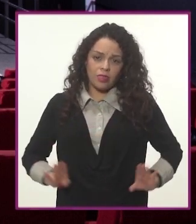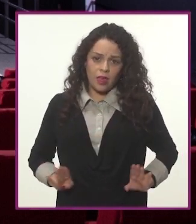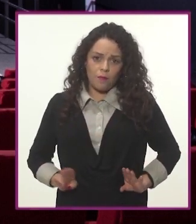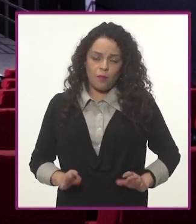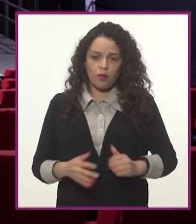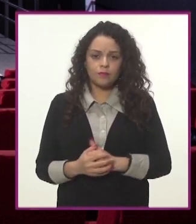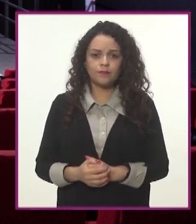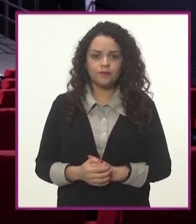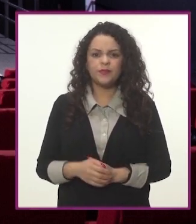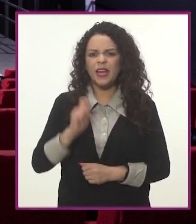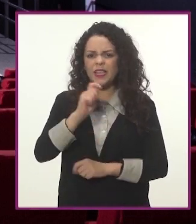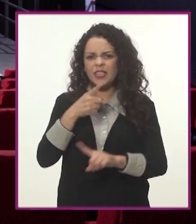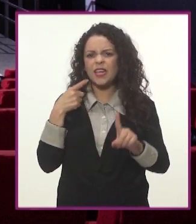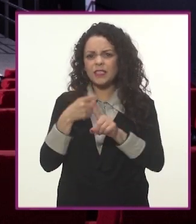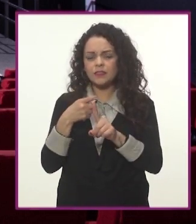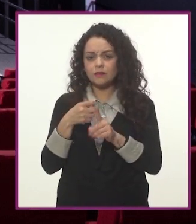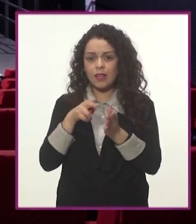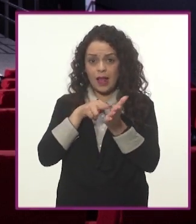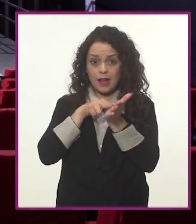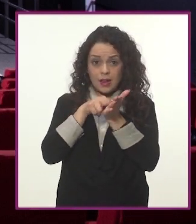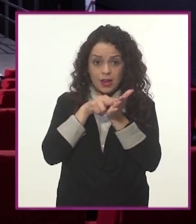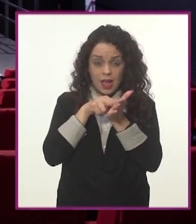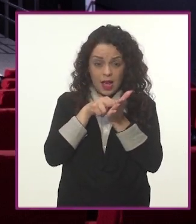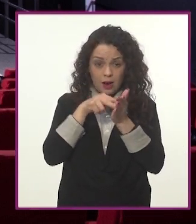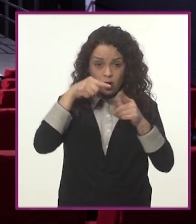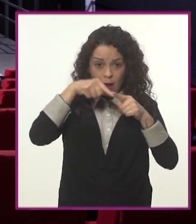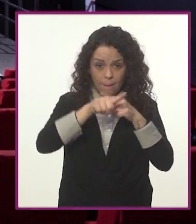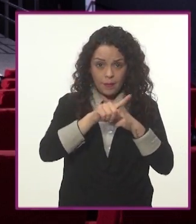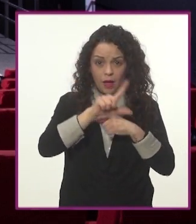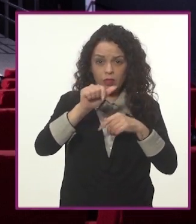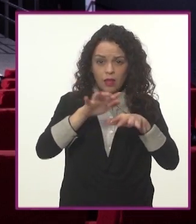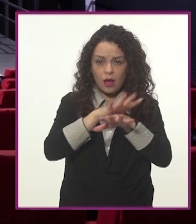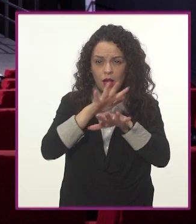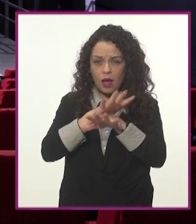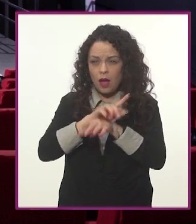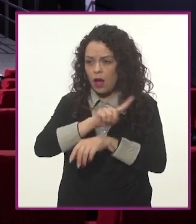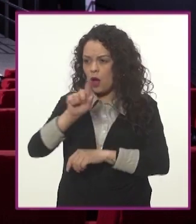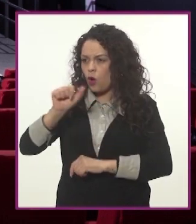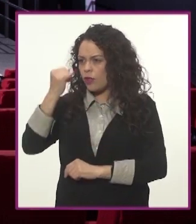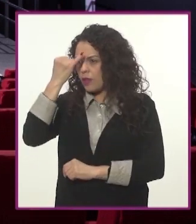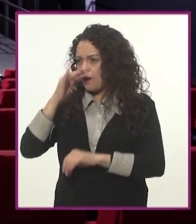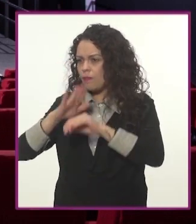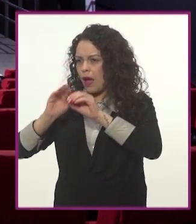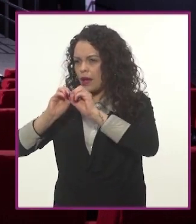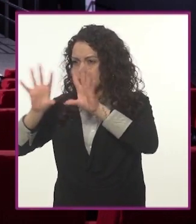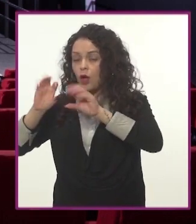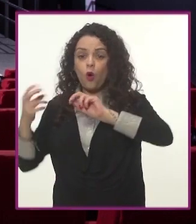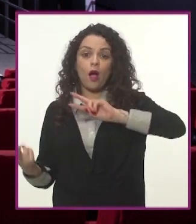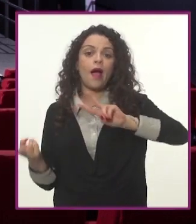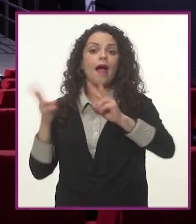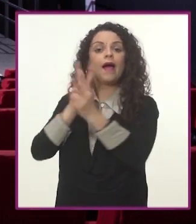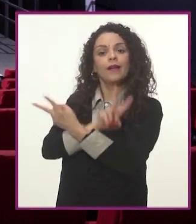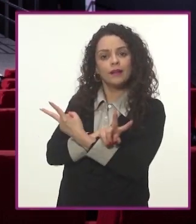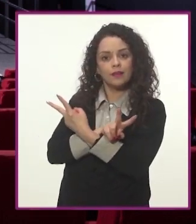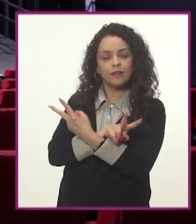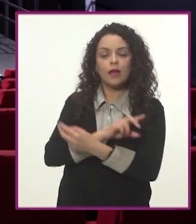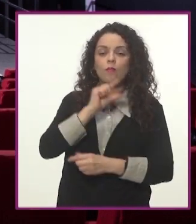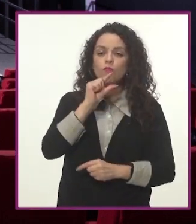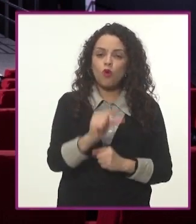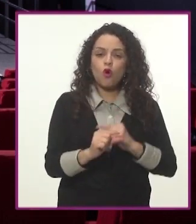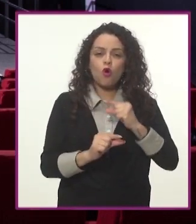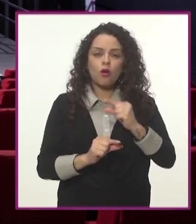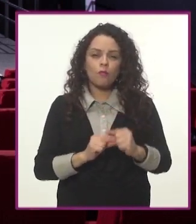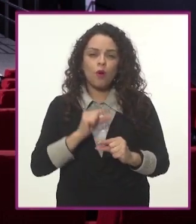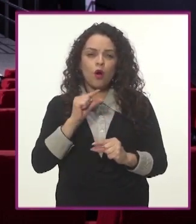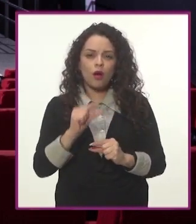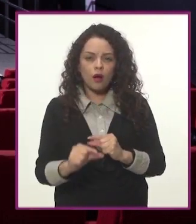Básicamente consiste en abrir de negro para pasar poco a poco a una imagen nítida, o al revés. En este caso, se pasa poco a poco de una imagen